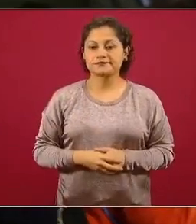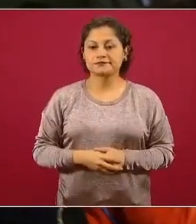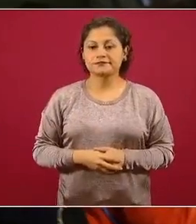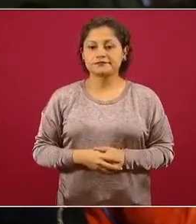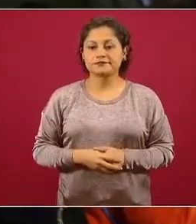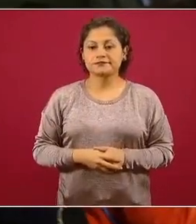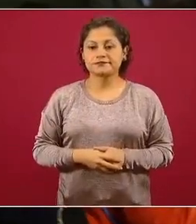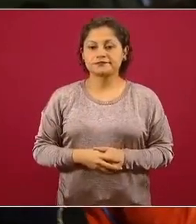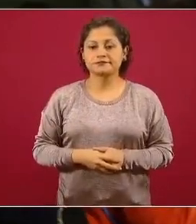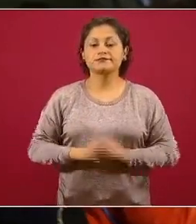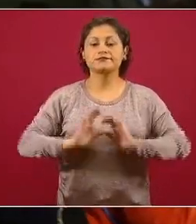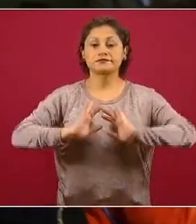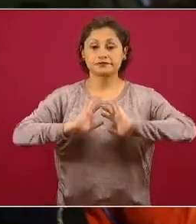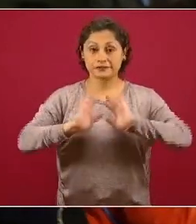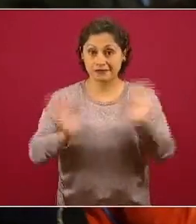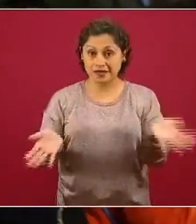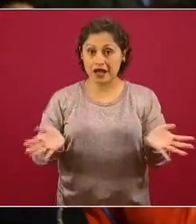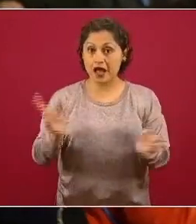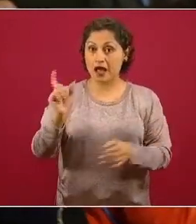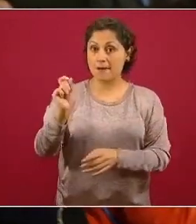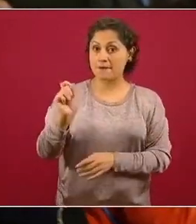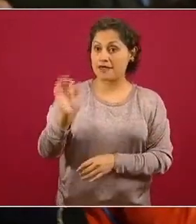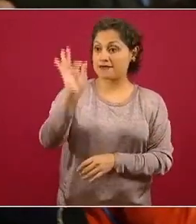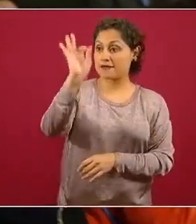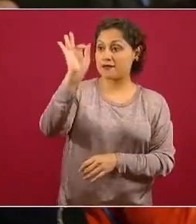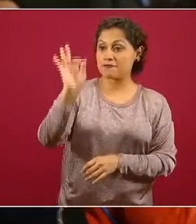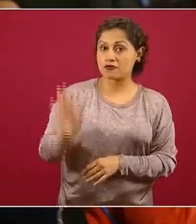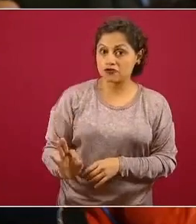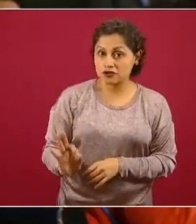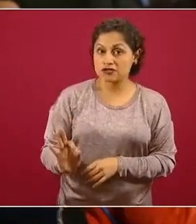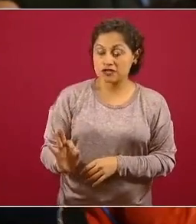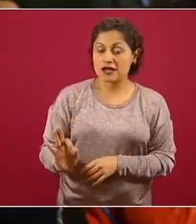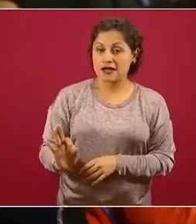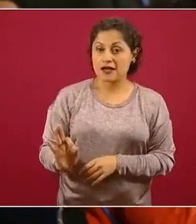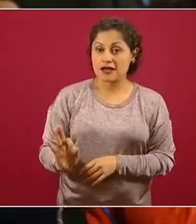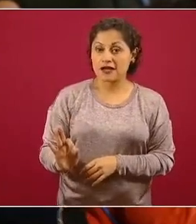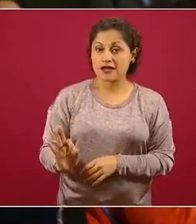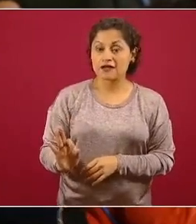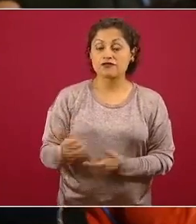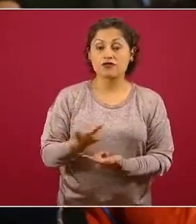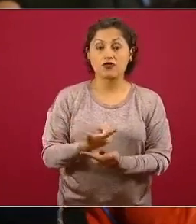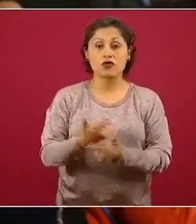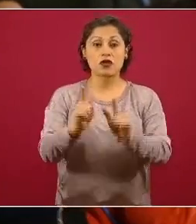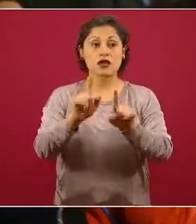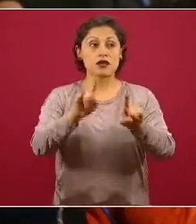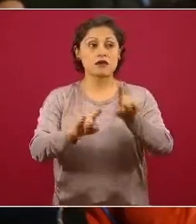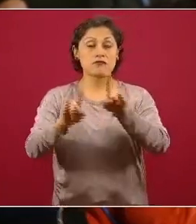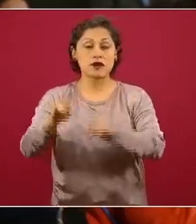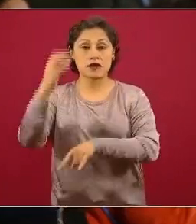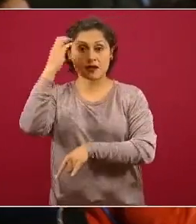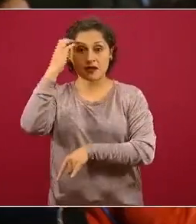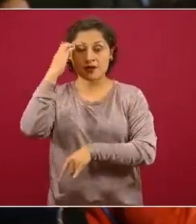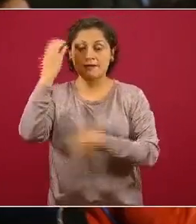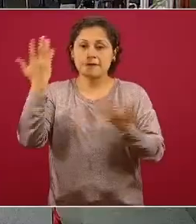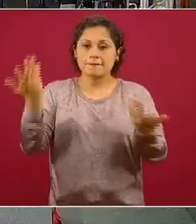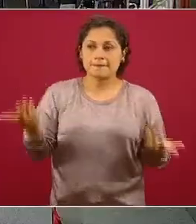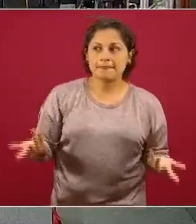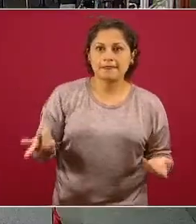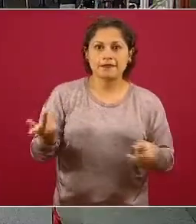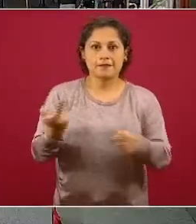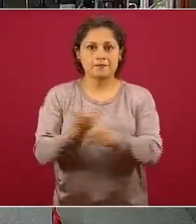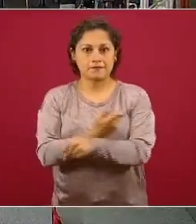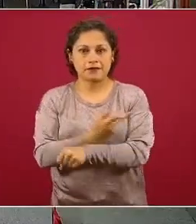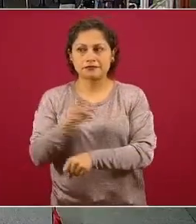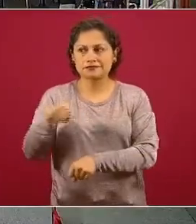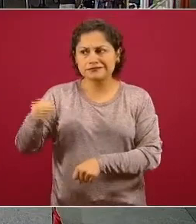de 20% de camas disponibles. ¿Qué va a pasar? ¿Cómo ven ustedes el futuro?